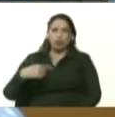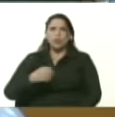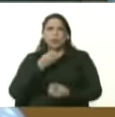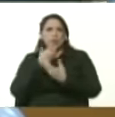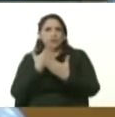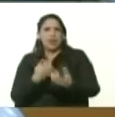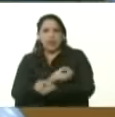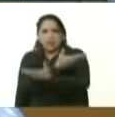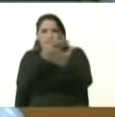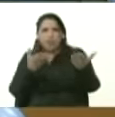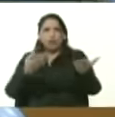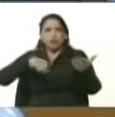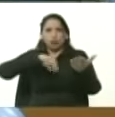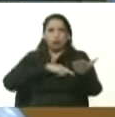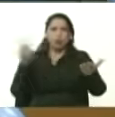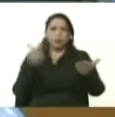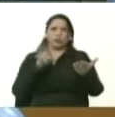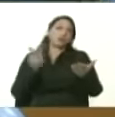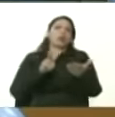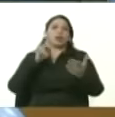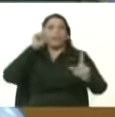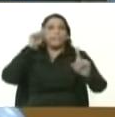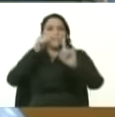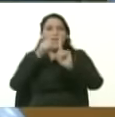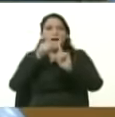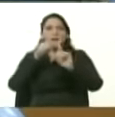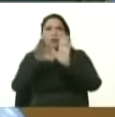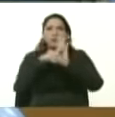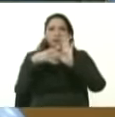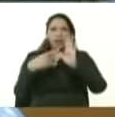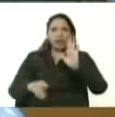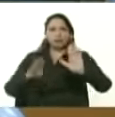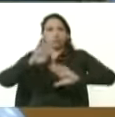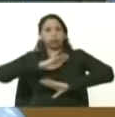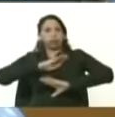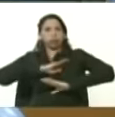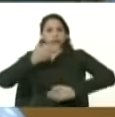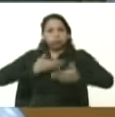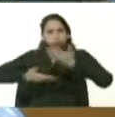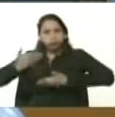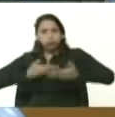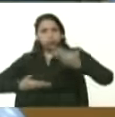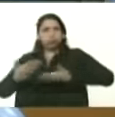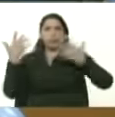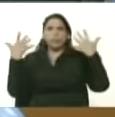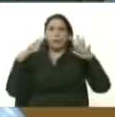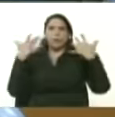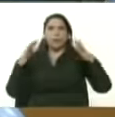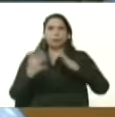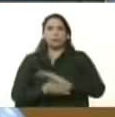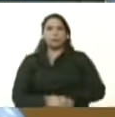darnos los venezolanos en el marco del derecho sagrado a la autodeterminación.